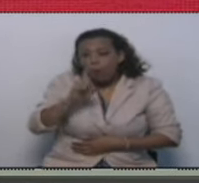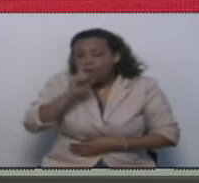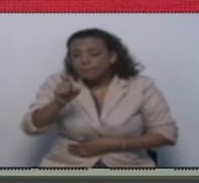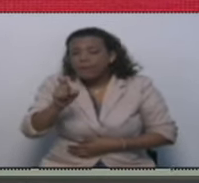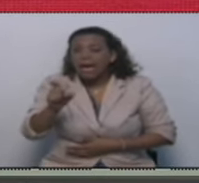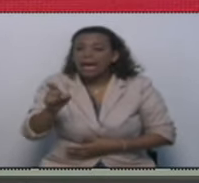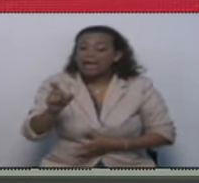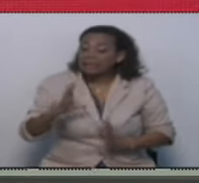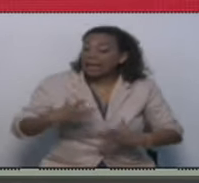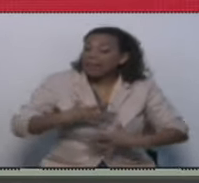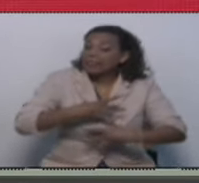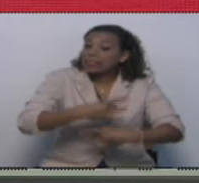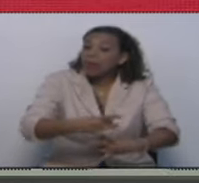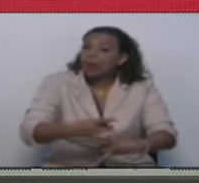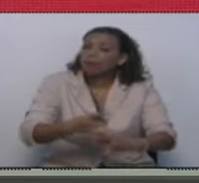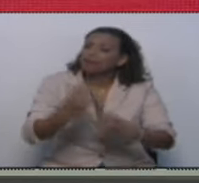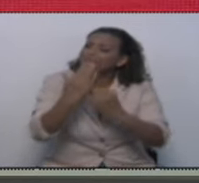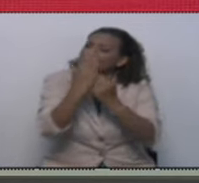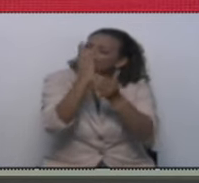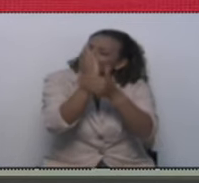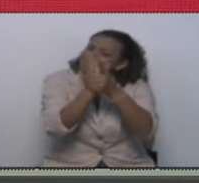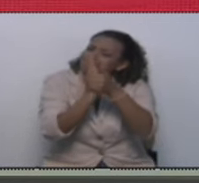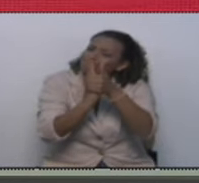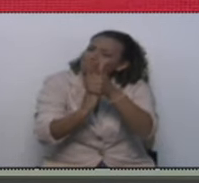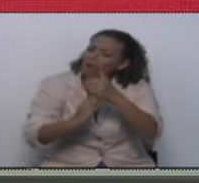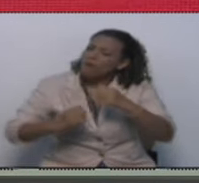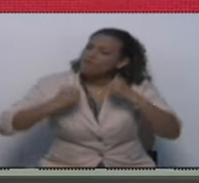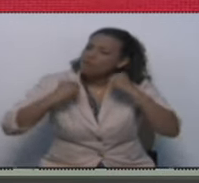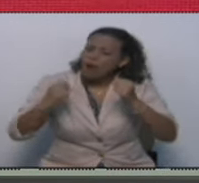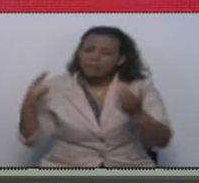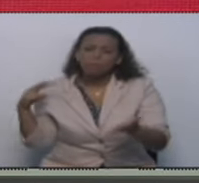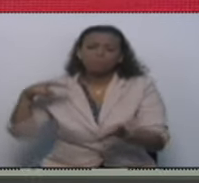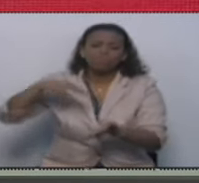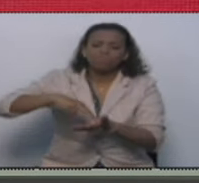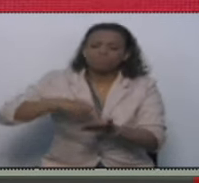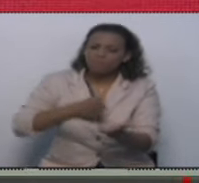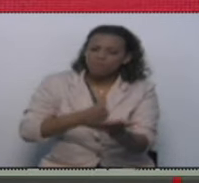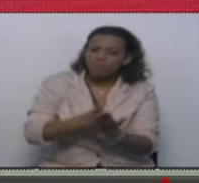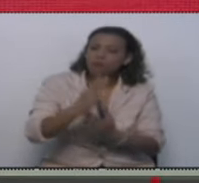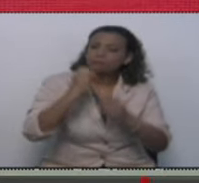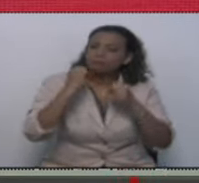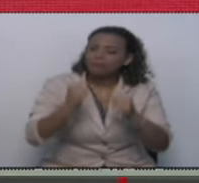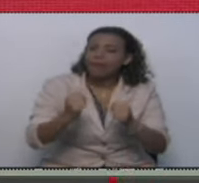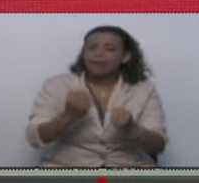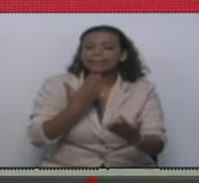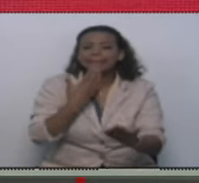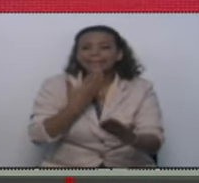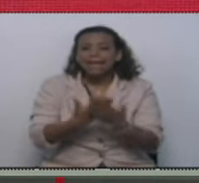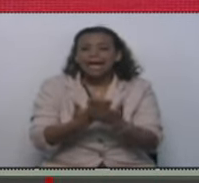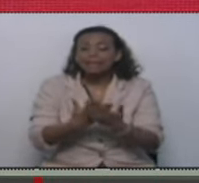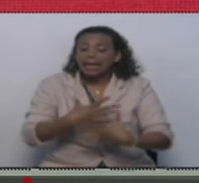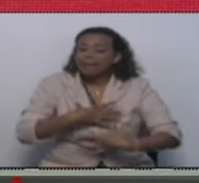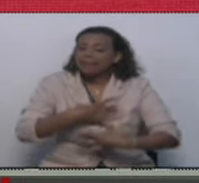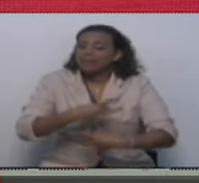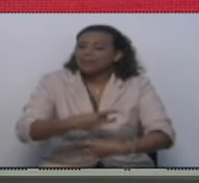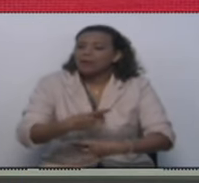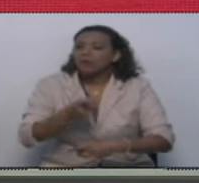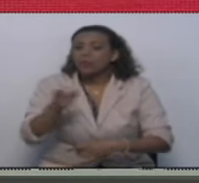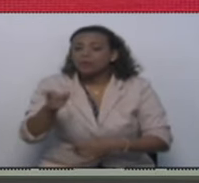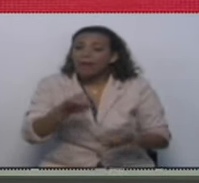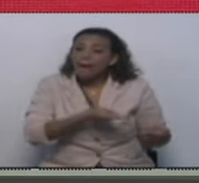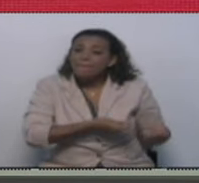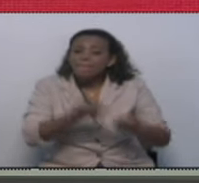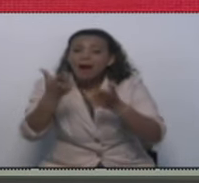Esta iniciativa tan noble y tan valiente y tan firme, iniciativa de